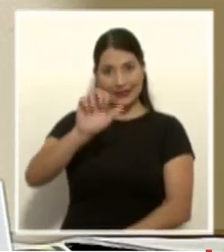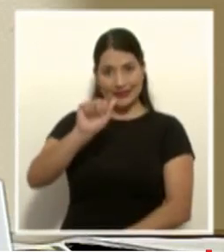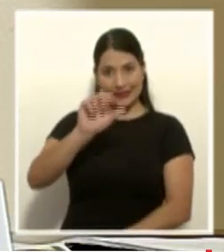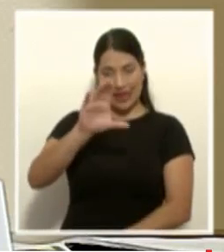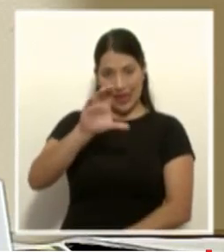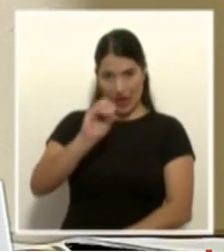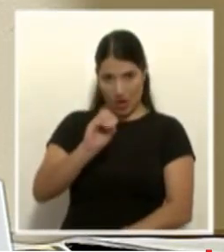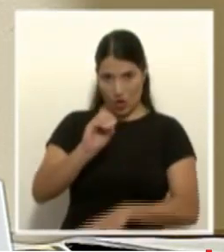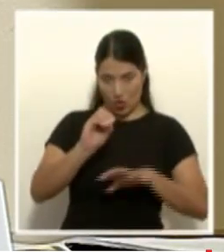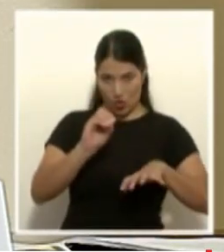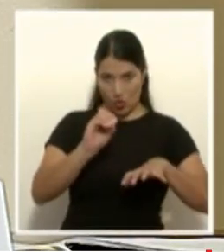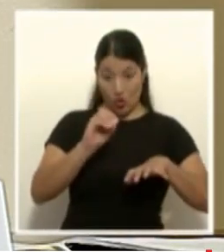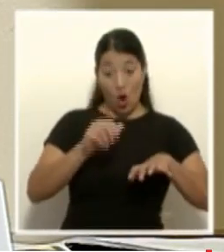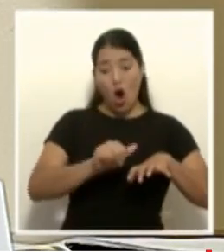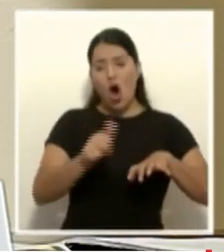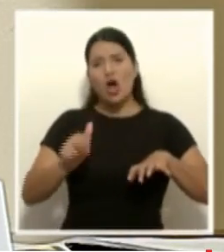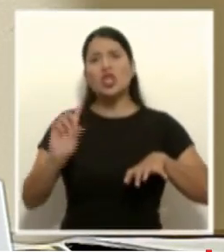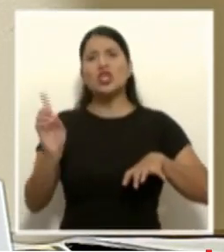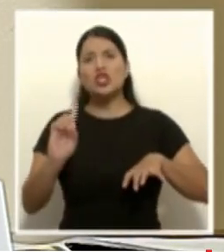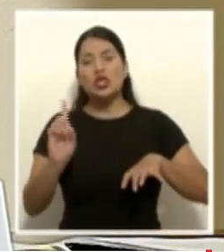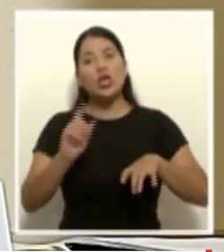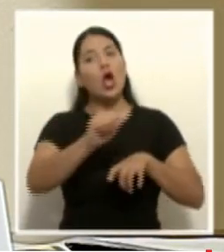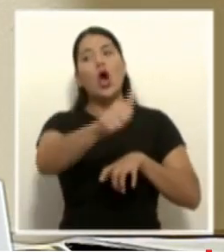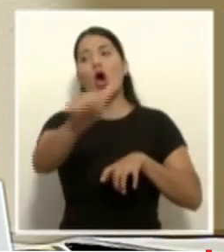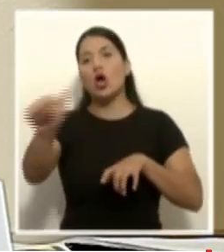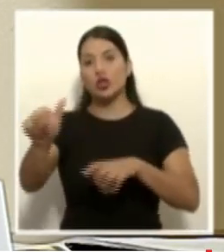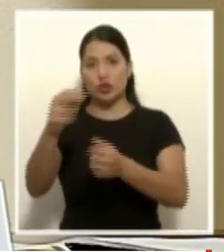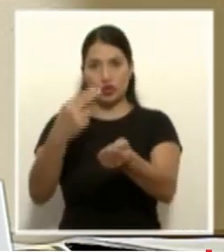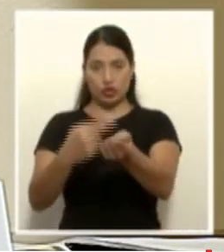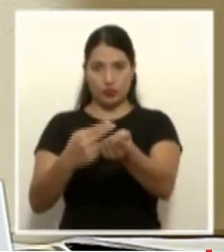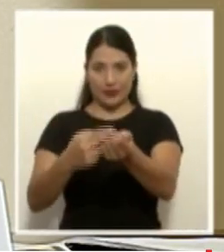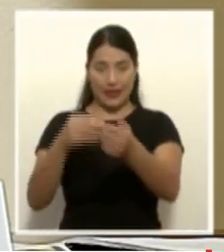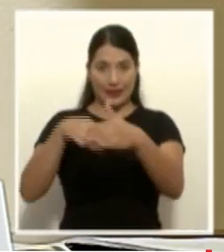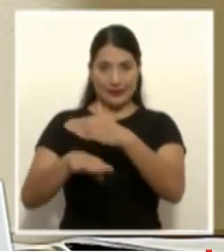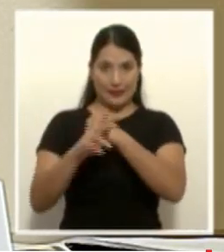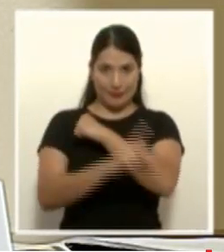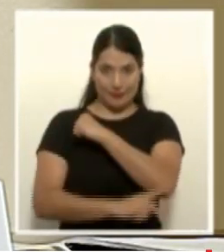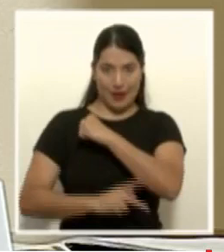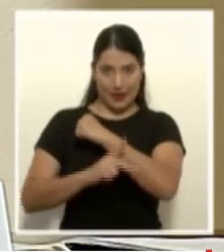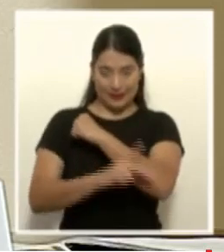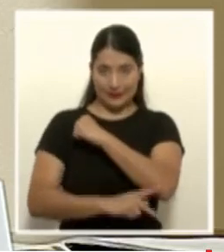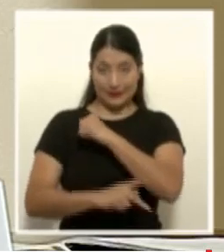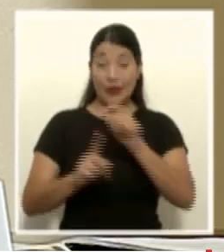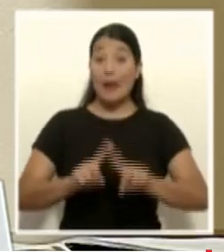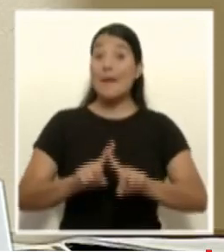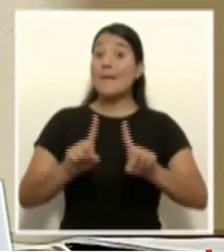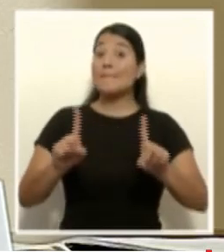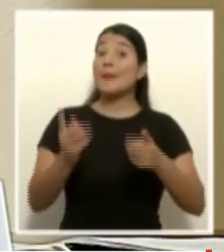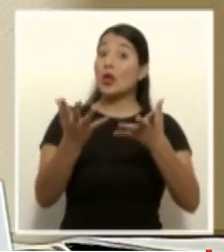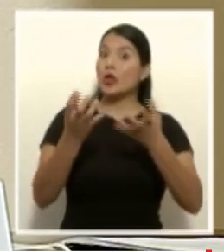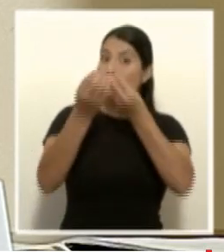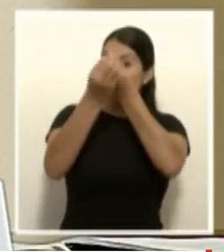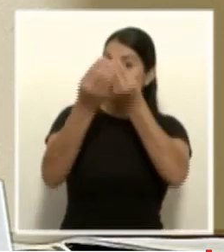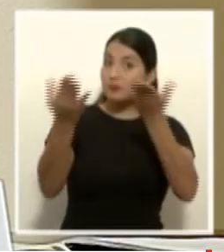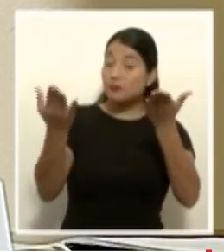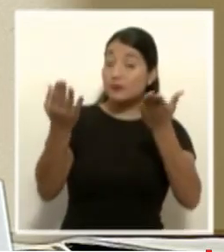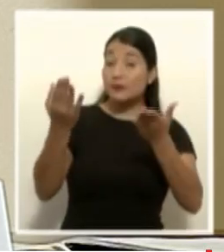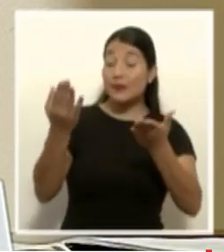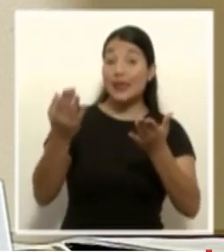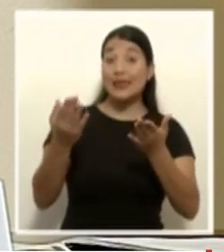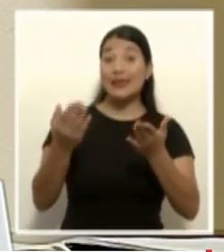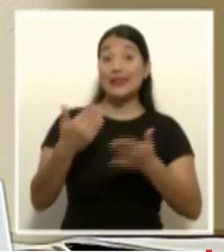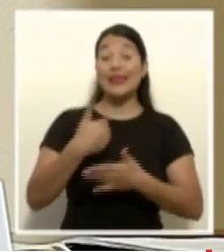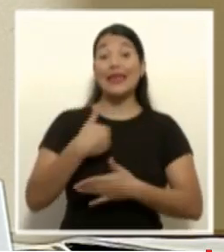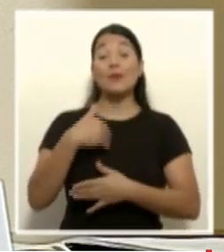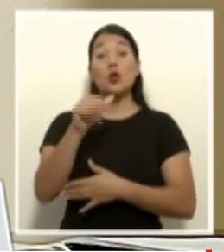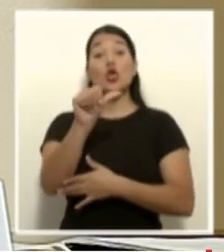hospitales diferentes del país. Pero lo nuevo hoy es que informamos que hay 10 pacientes en